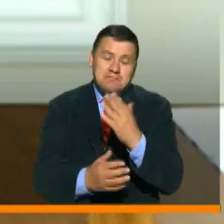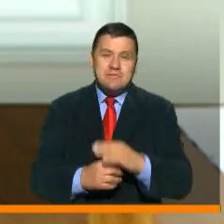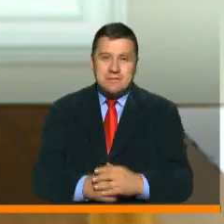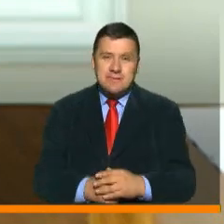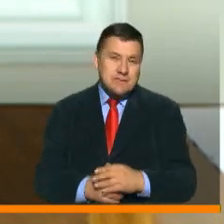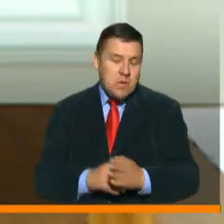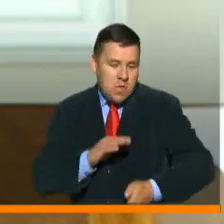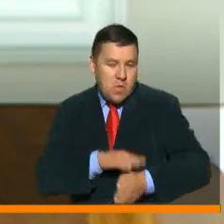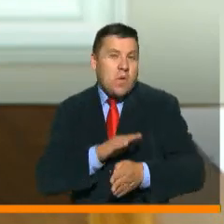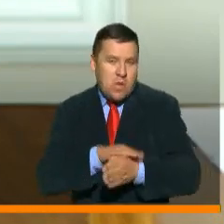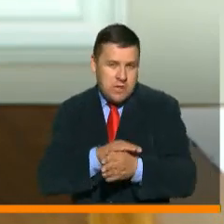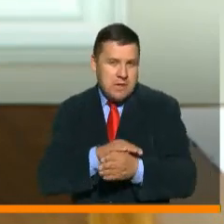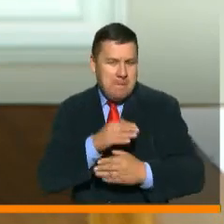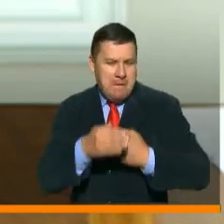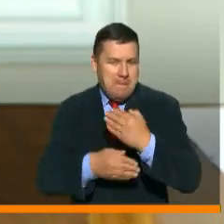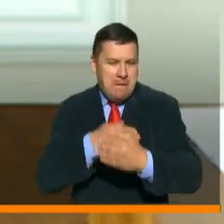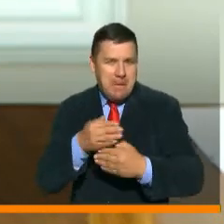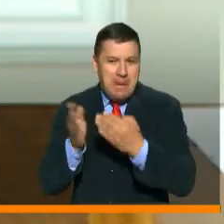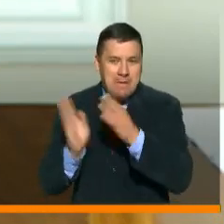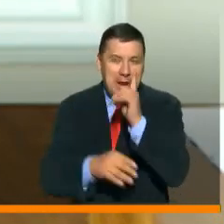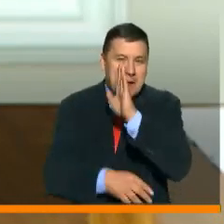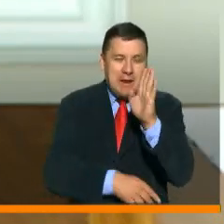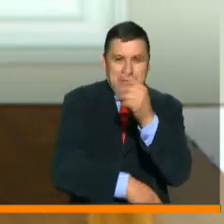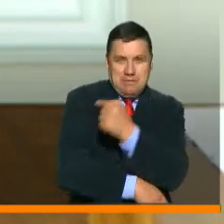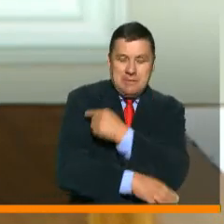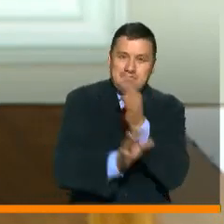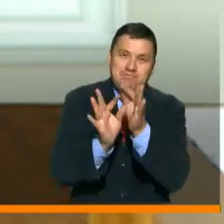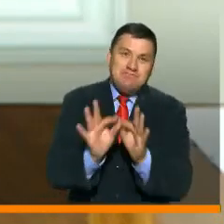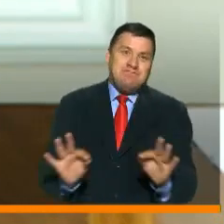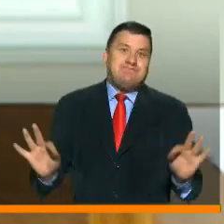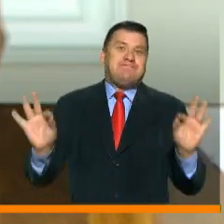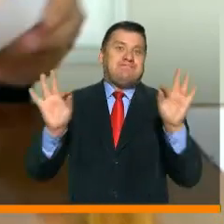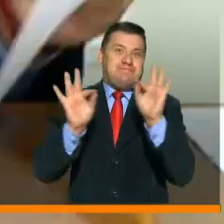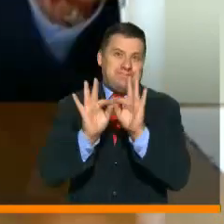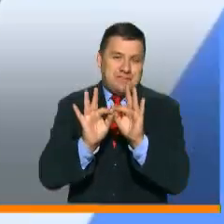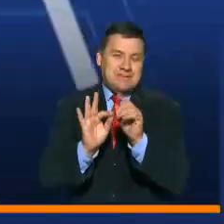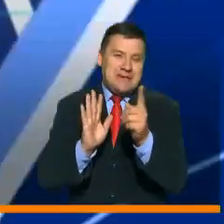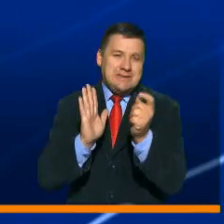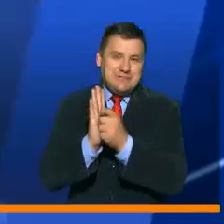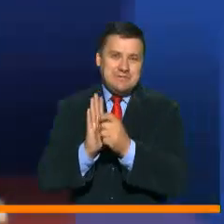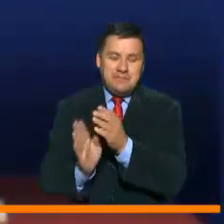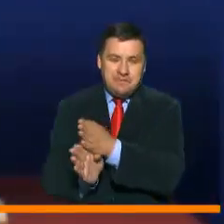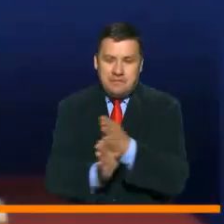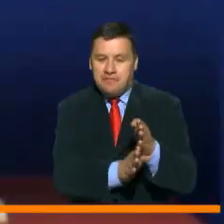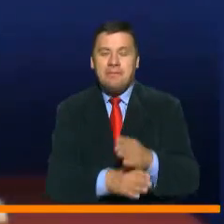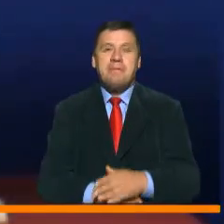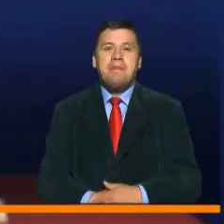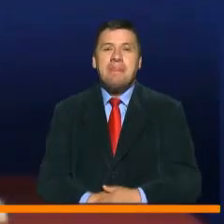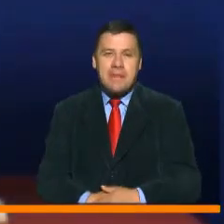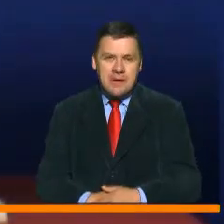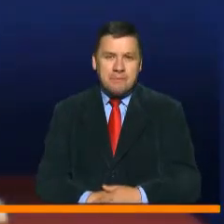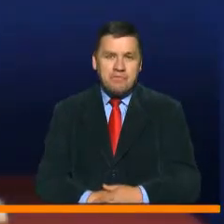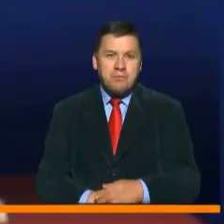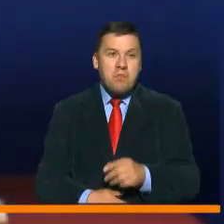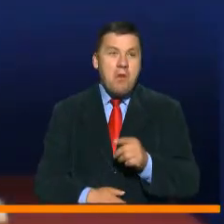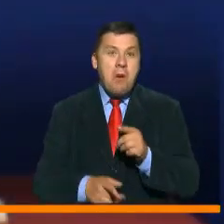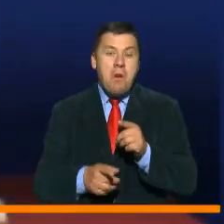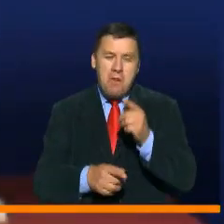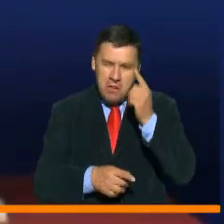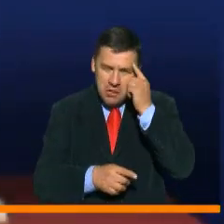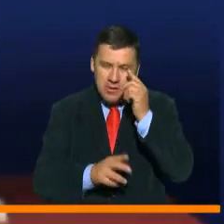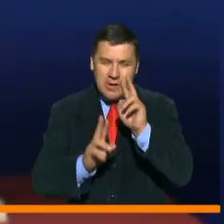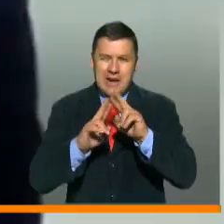seguimos avanzando en este importante plan de vacunación en la instalación de la